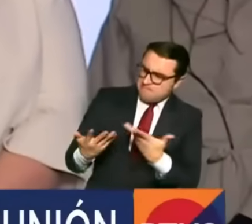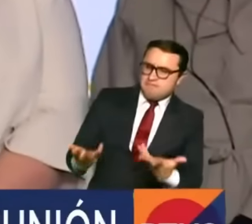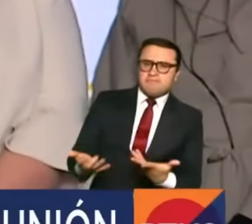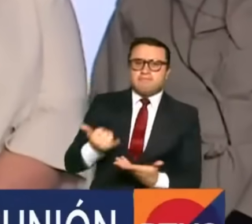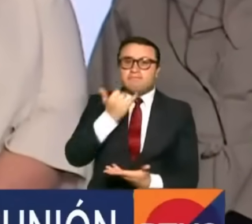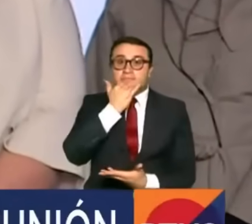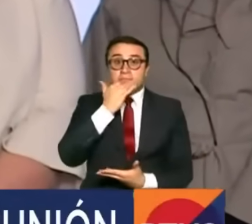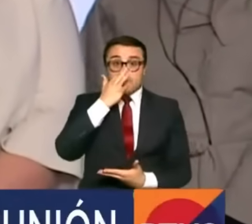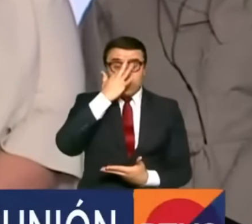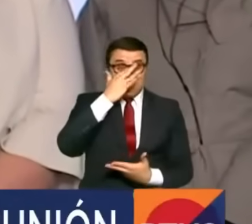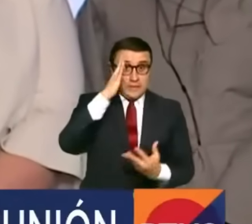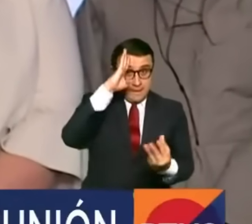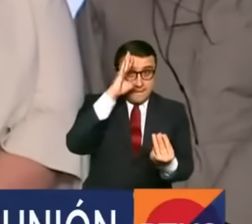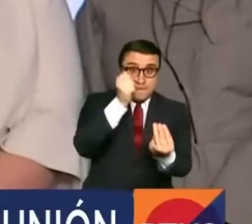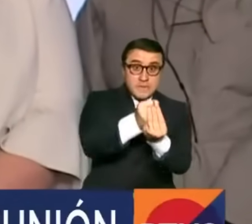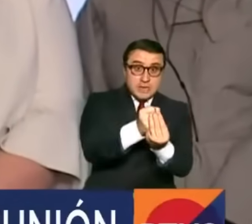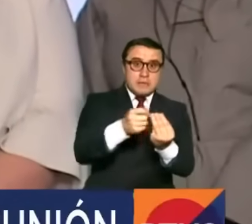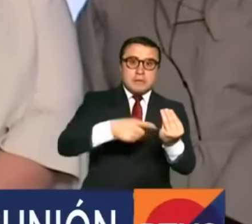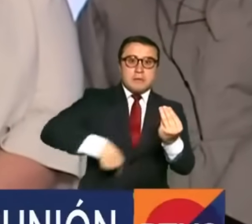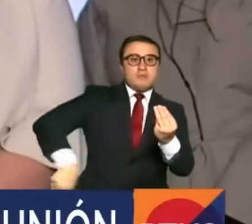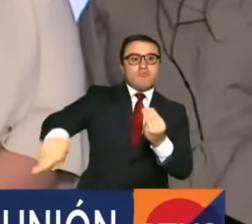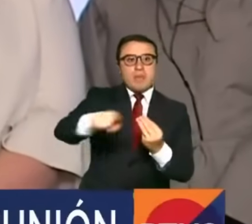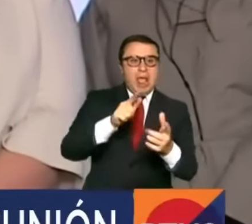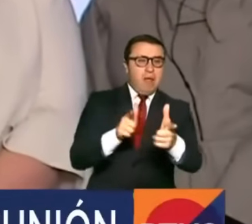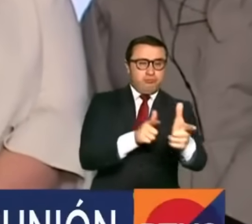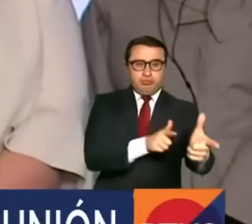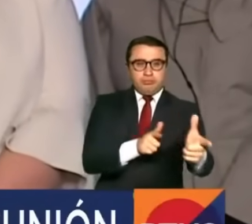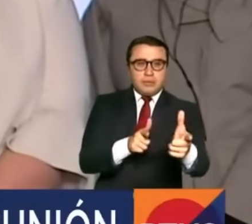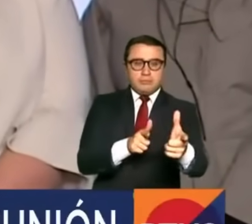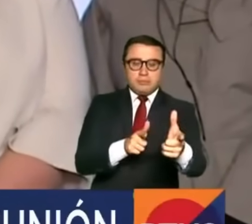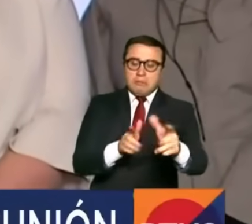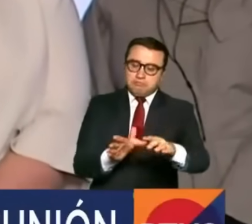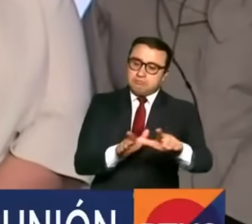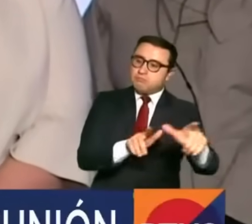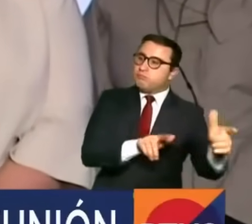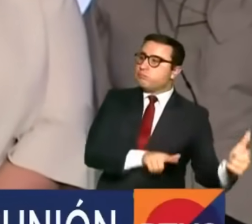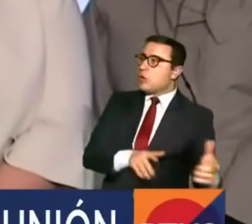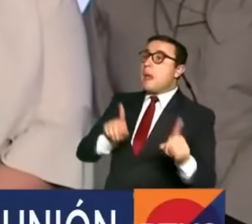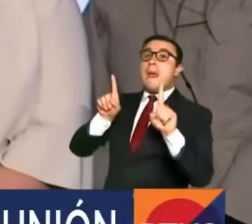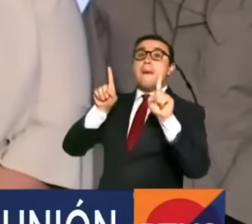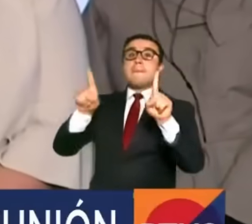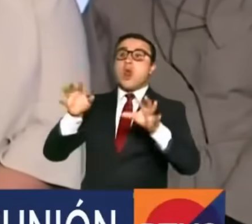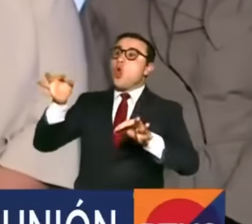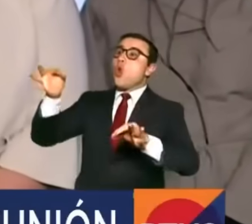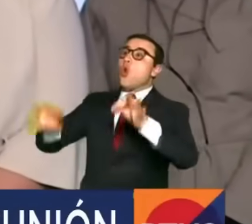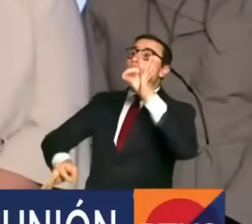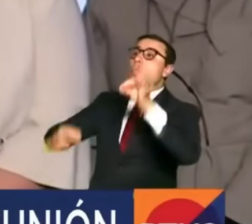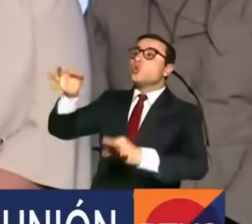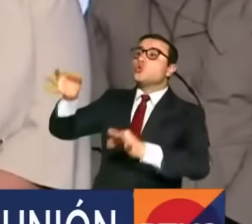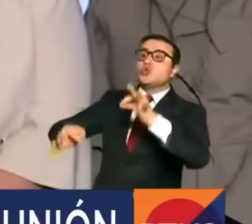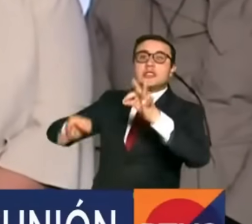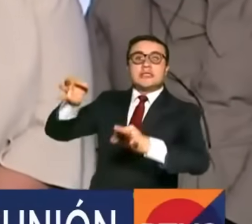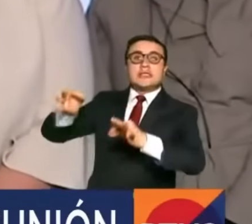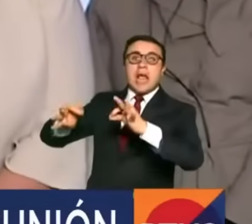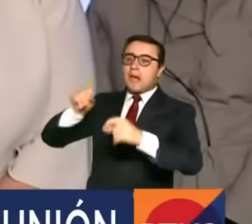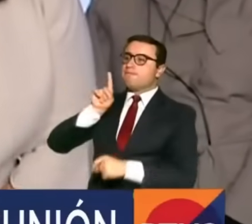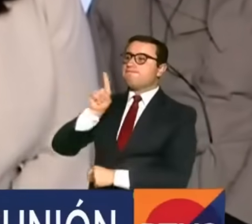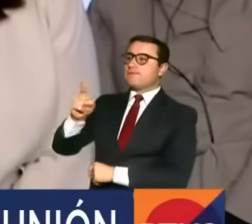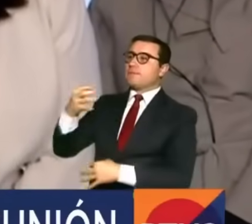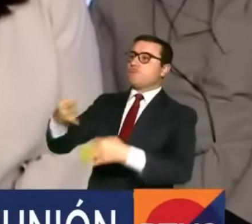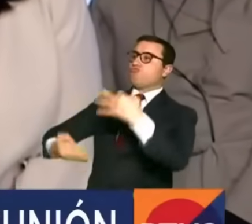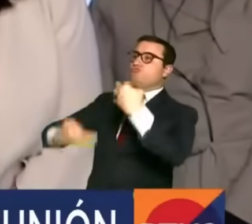el paramilitarismo se sometía a la justicia, tribunales de justicia y paz, había